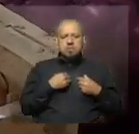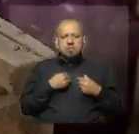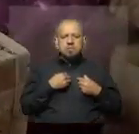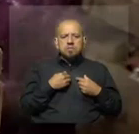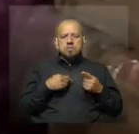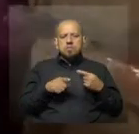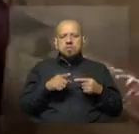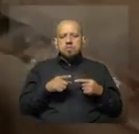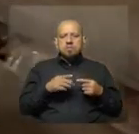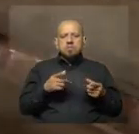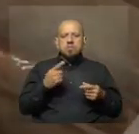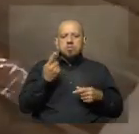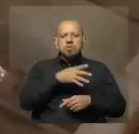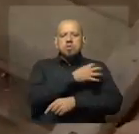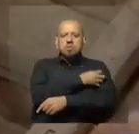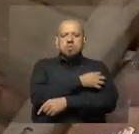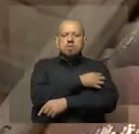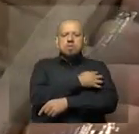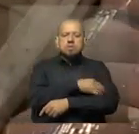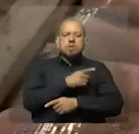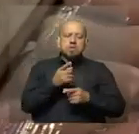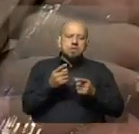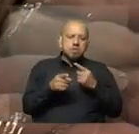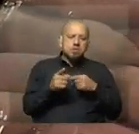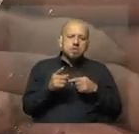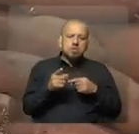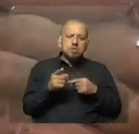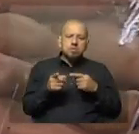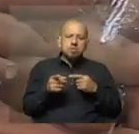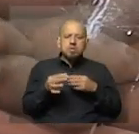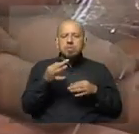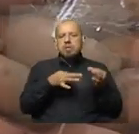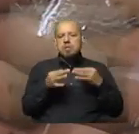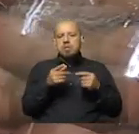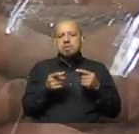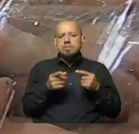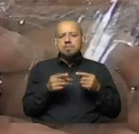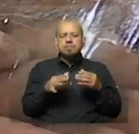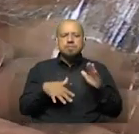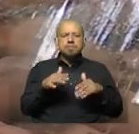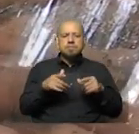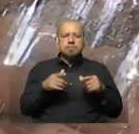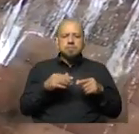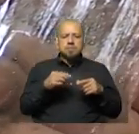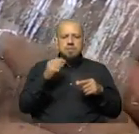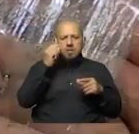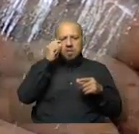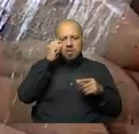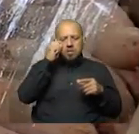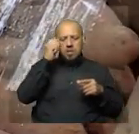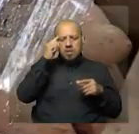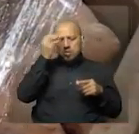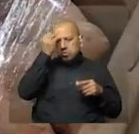de profe una manzana, dos manzanas, viste, así, explicado así. Y mucha gente de repente tenemos que incorporar el concepto